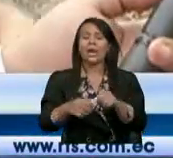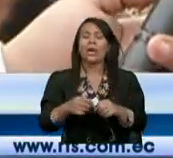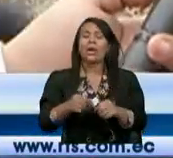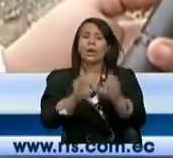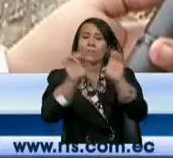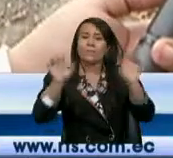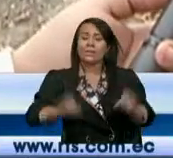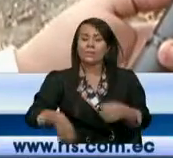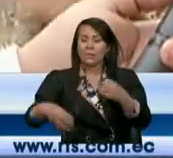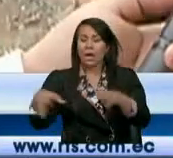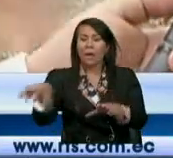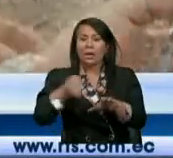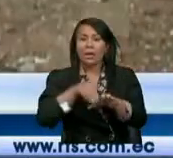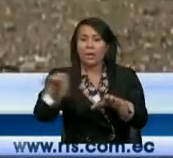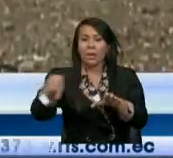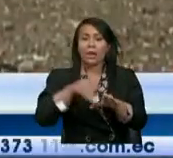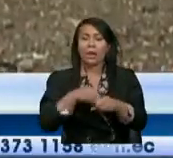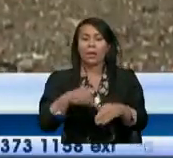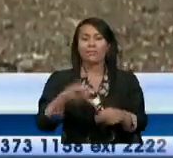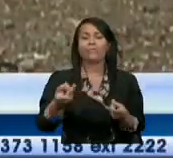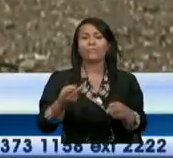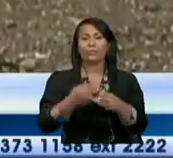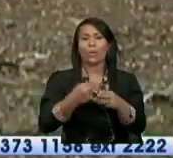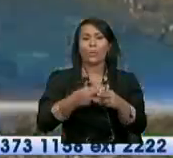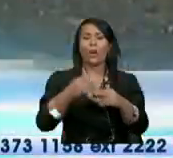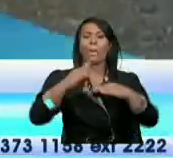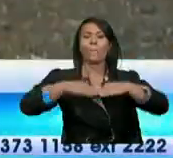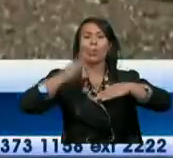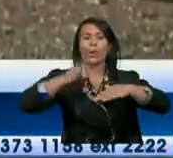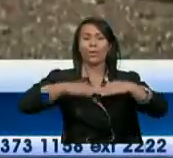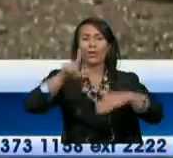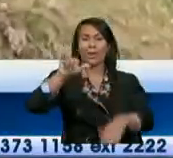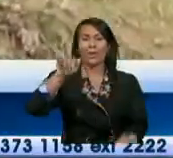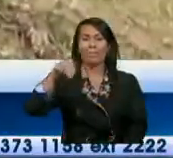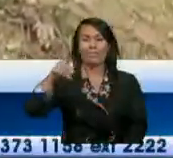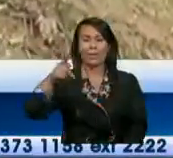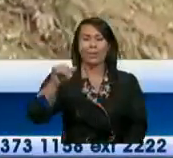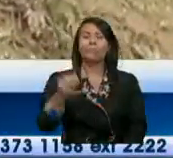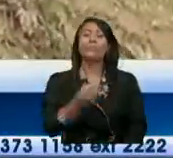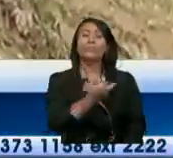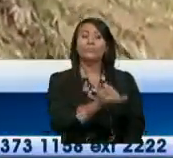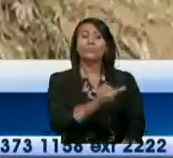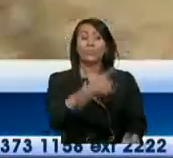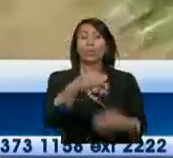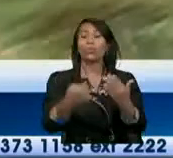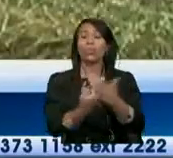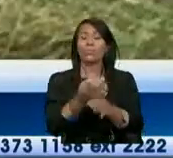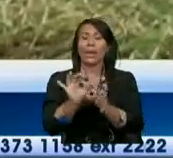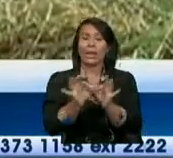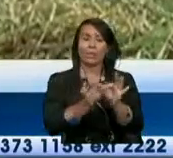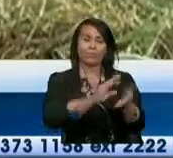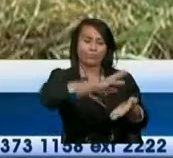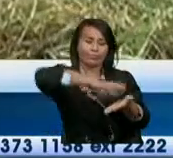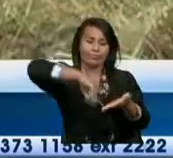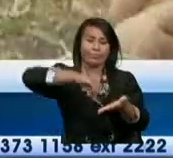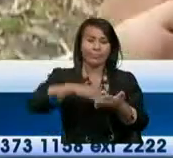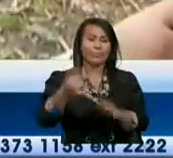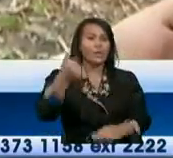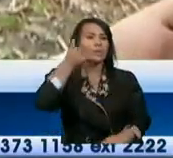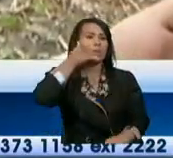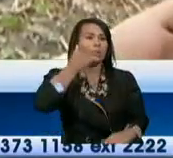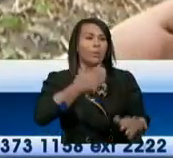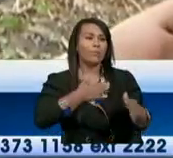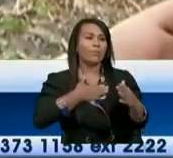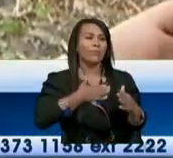se tiene que hacer, pero lo que estamos haciendo es sumar. Hemos arrancado hoy aquí en Nueva Prosperina por un llamado que tuvimos de